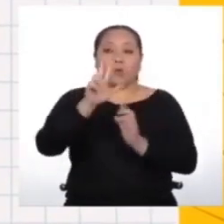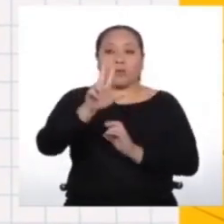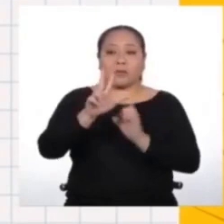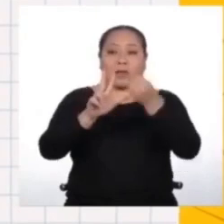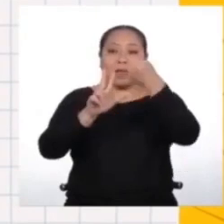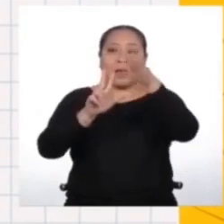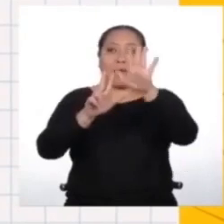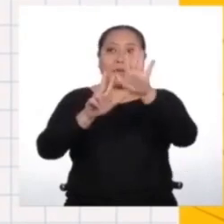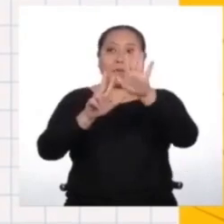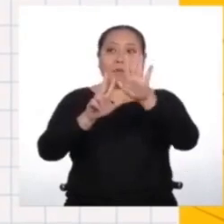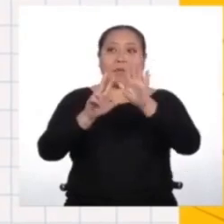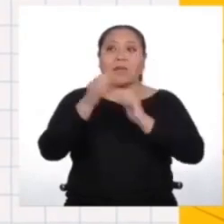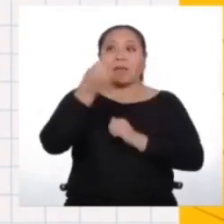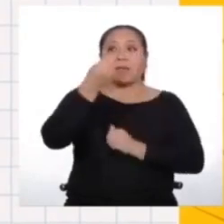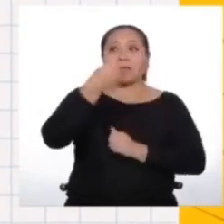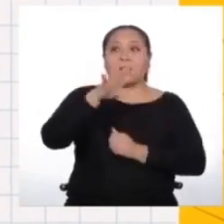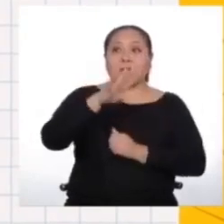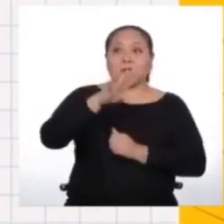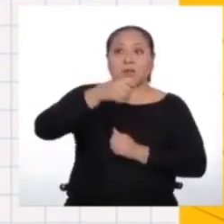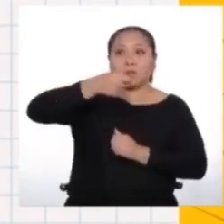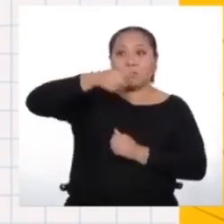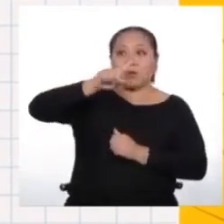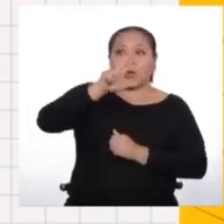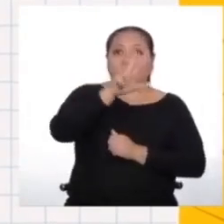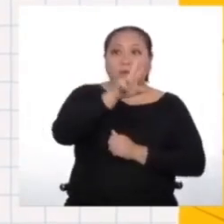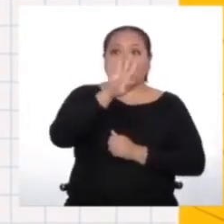15, que es